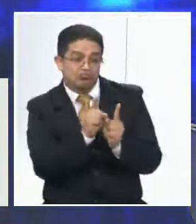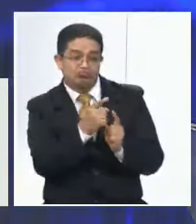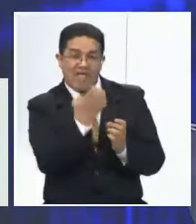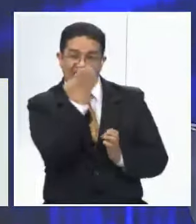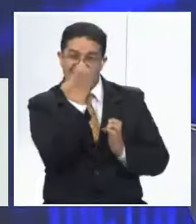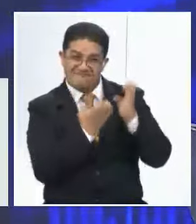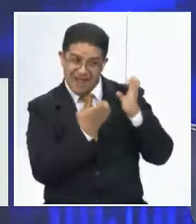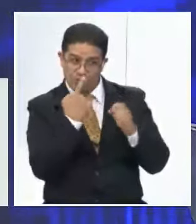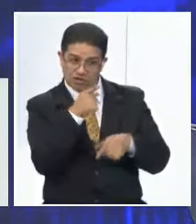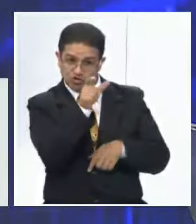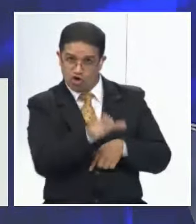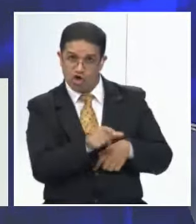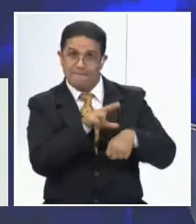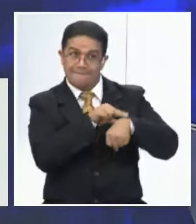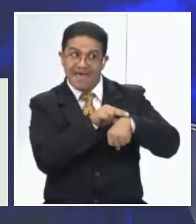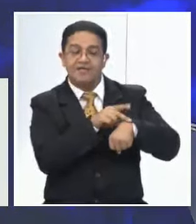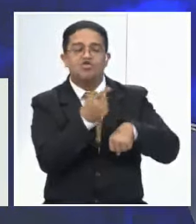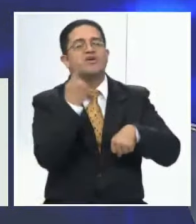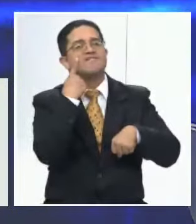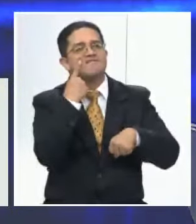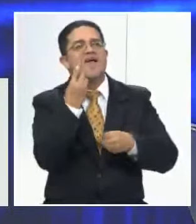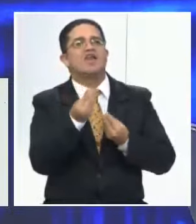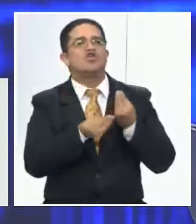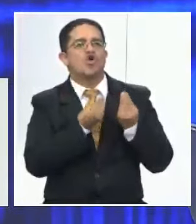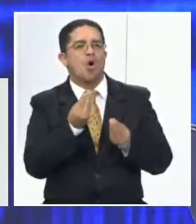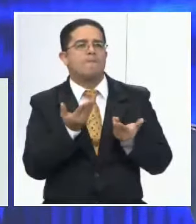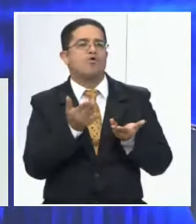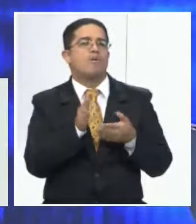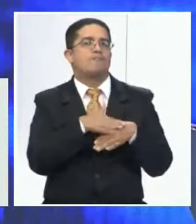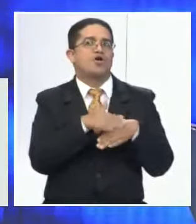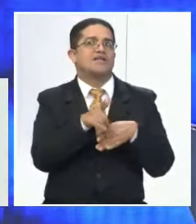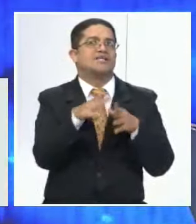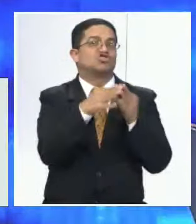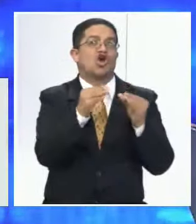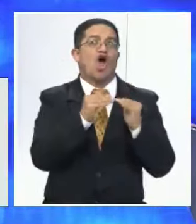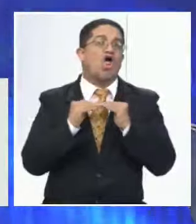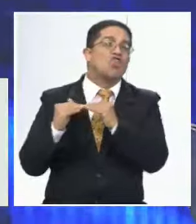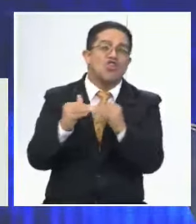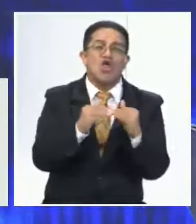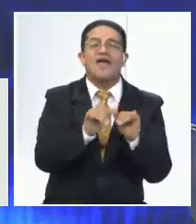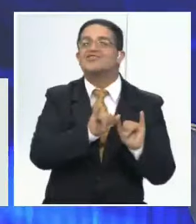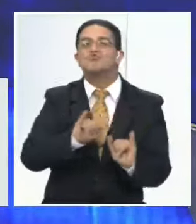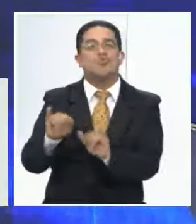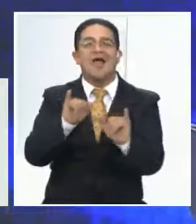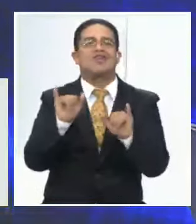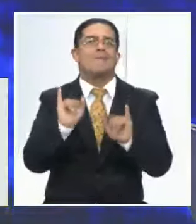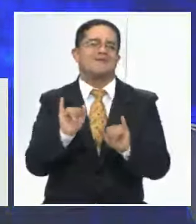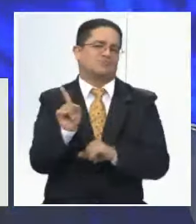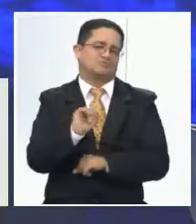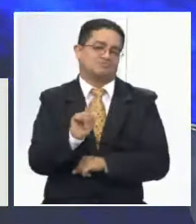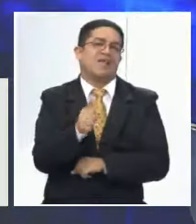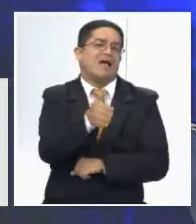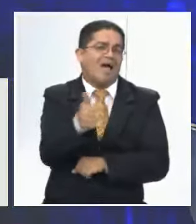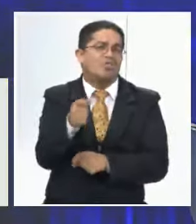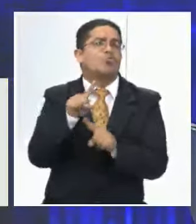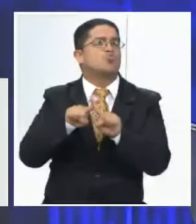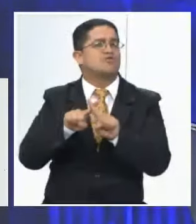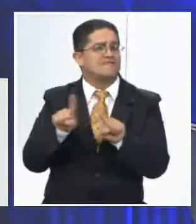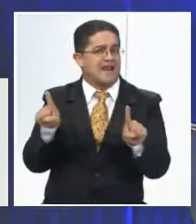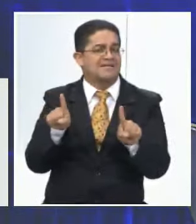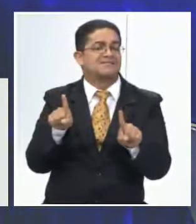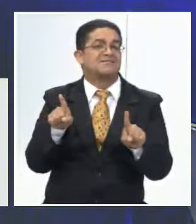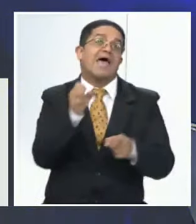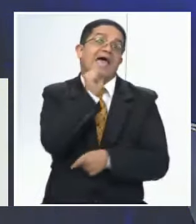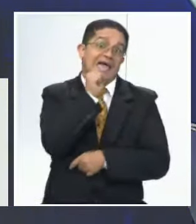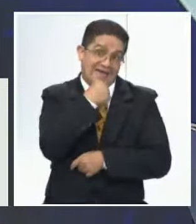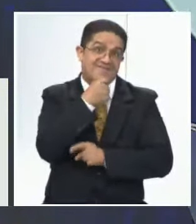así hacer un protocolo de tratamiento, porque no le vamos a realizar a todos los pacientes todos los tratamientos, son pieles y envejecimientos distintos, entonces podemos